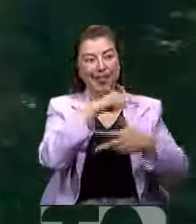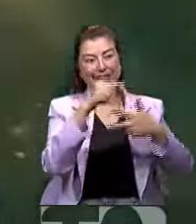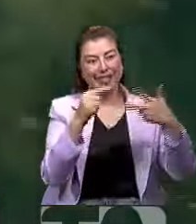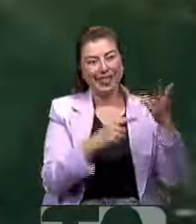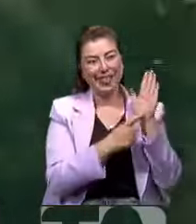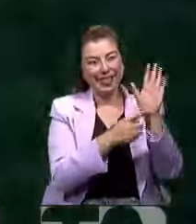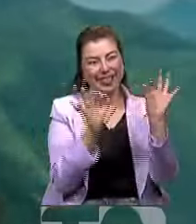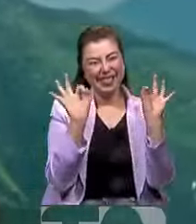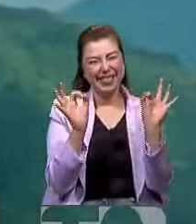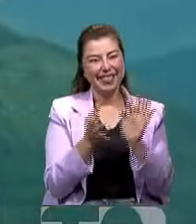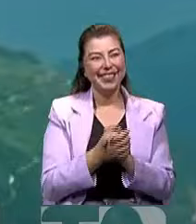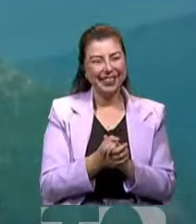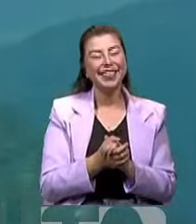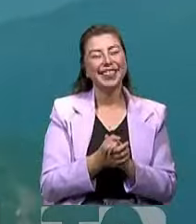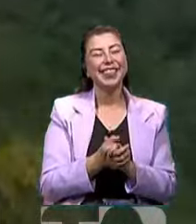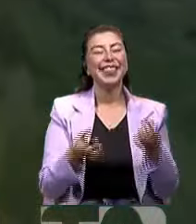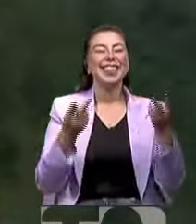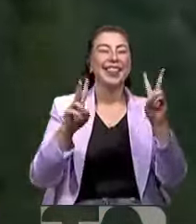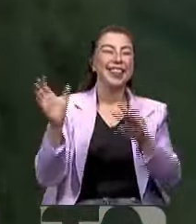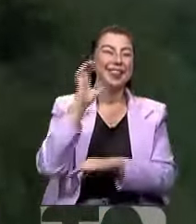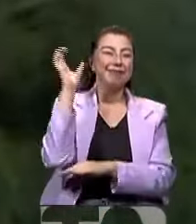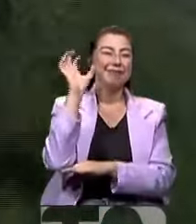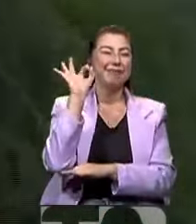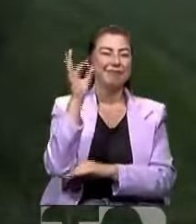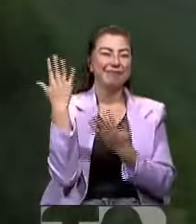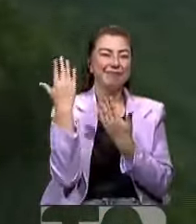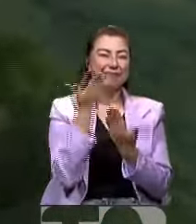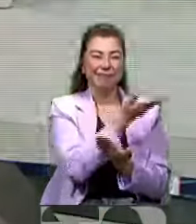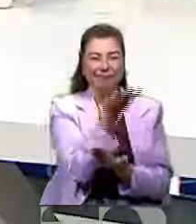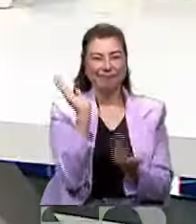La Guajira. El Caribe colombiano espera por usted.